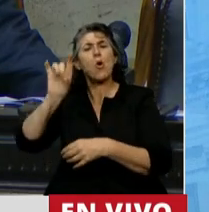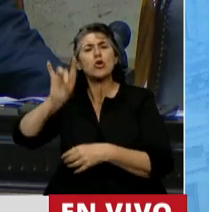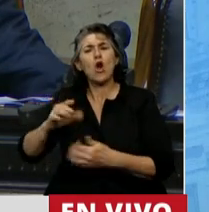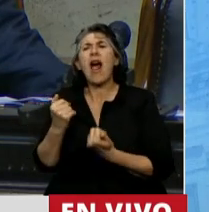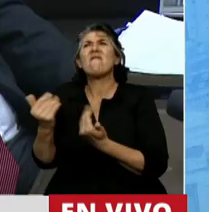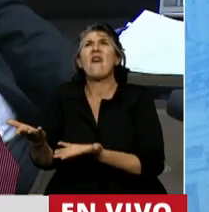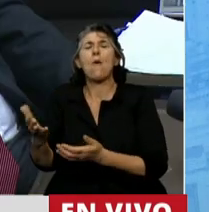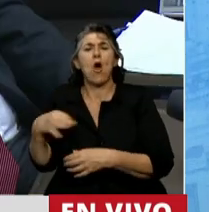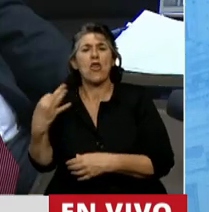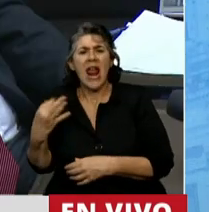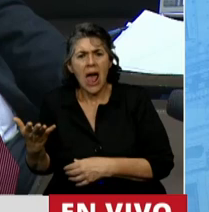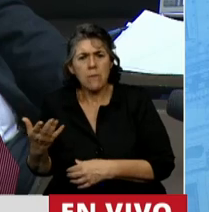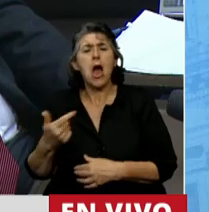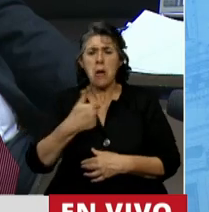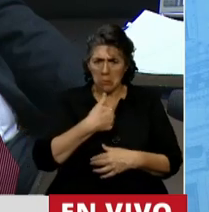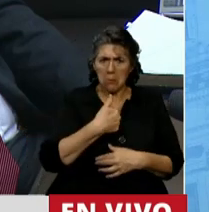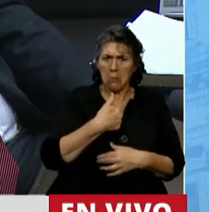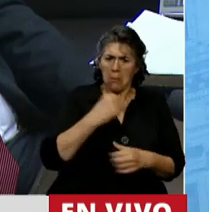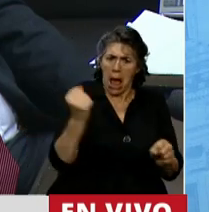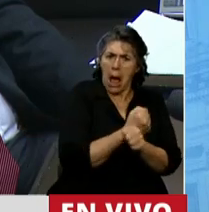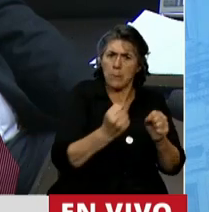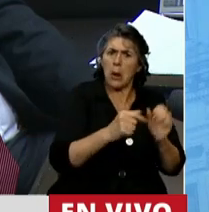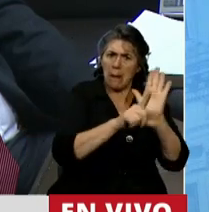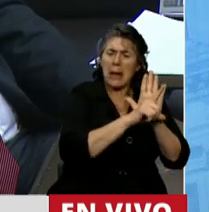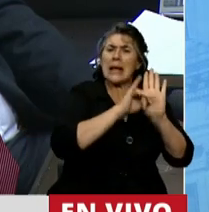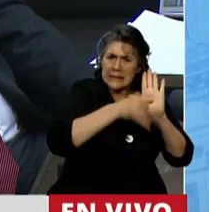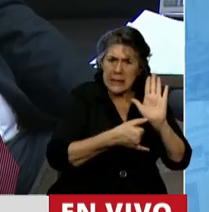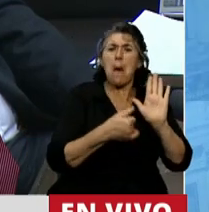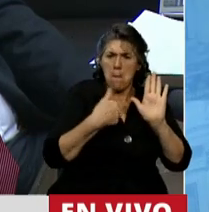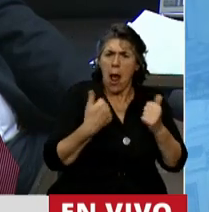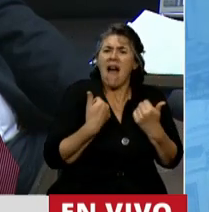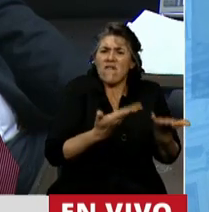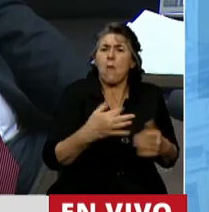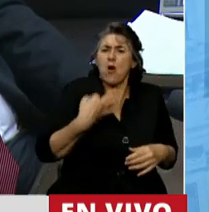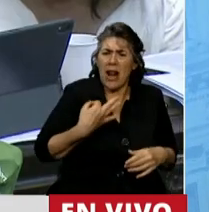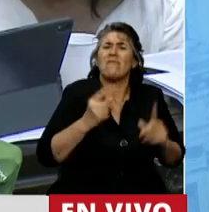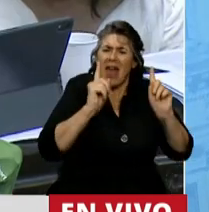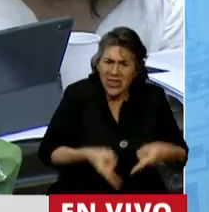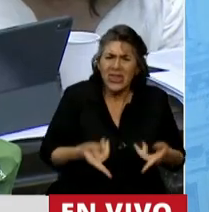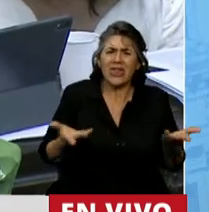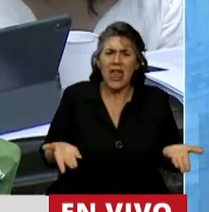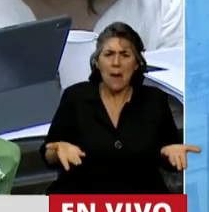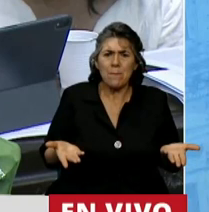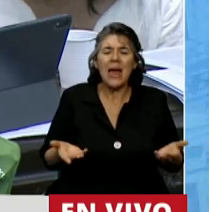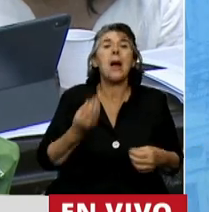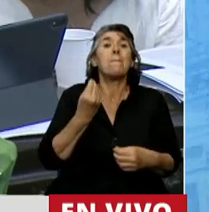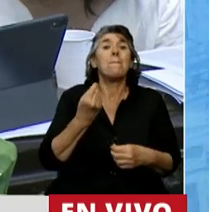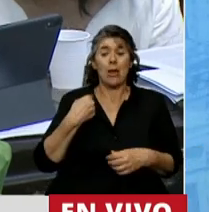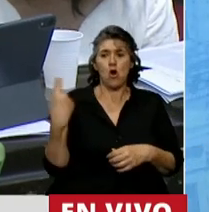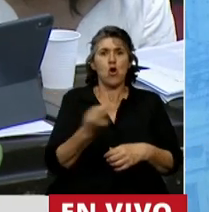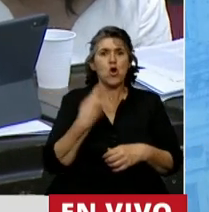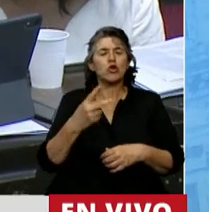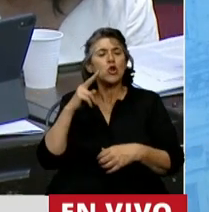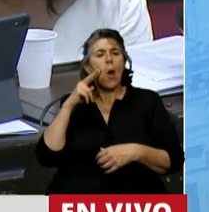a favor de la vida, tenemos diferentes miradas, miramos de distintas perspectivas una realidad que